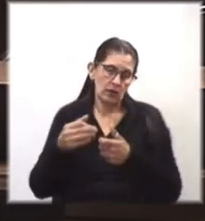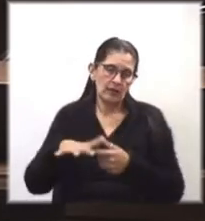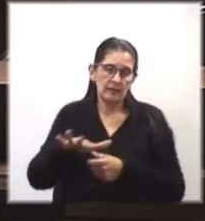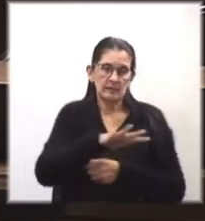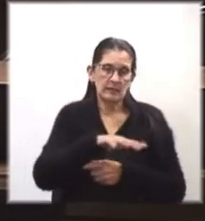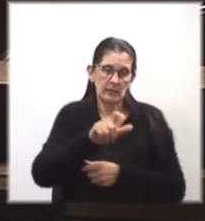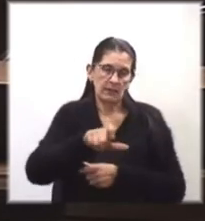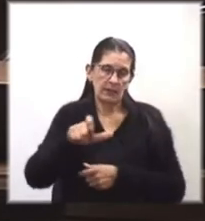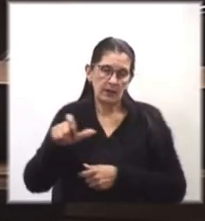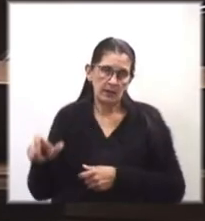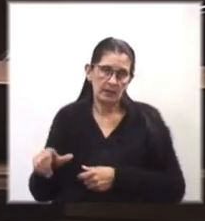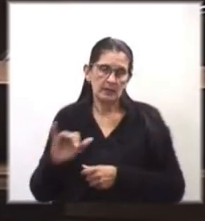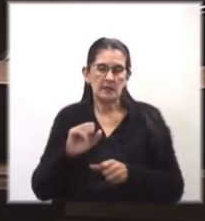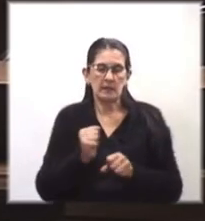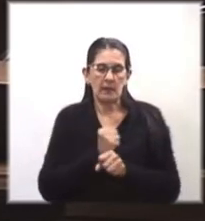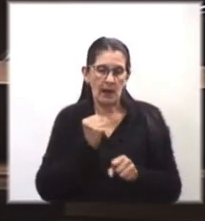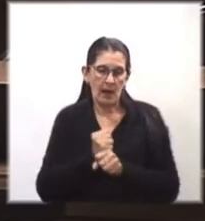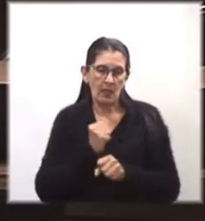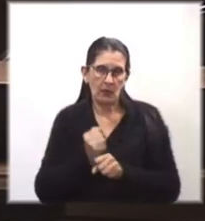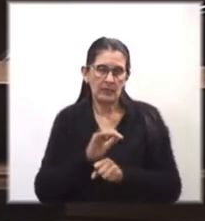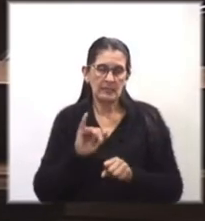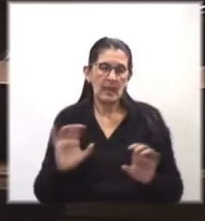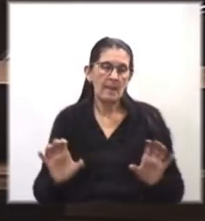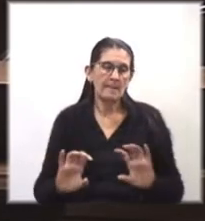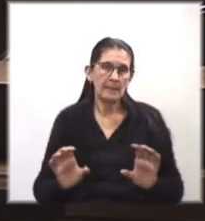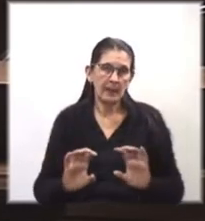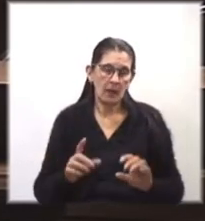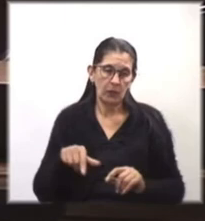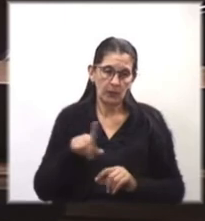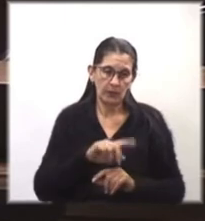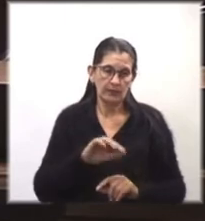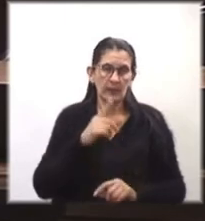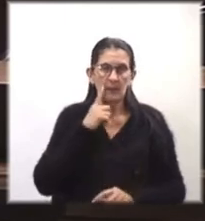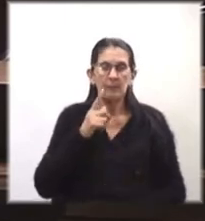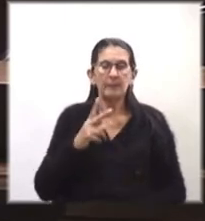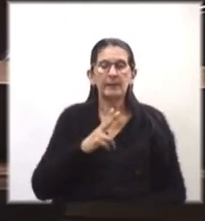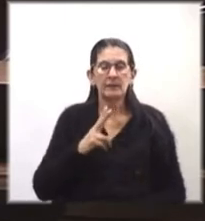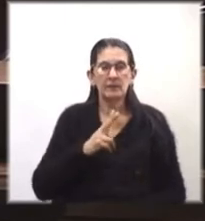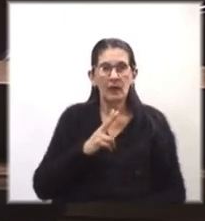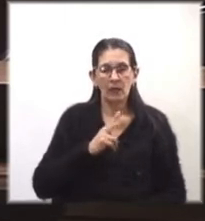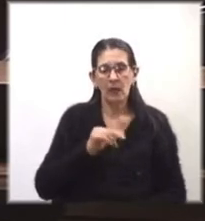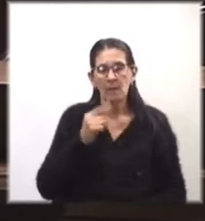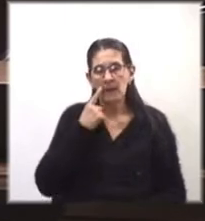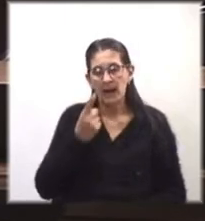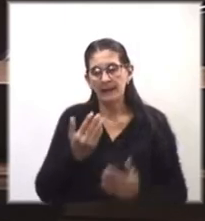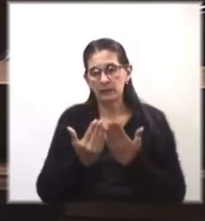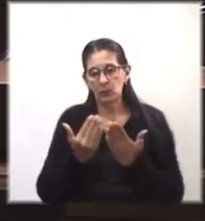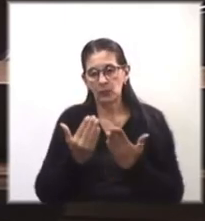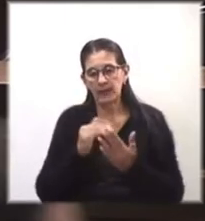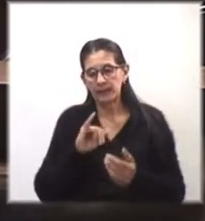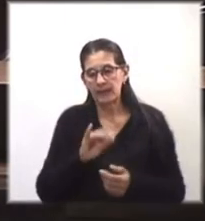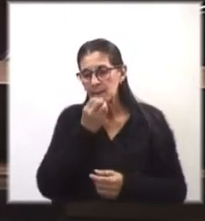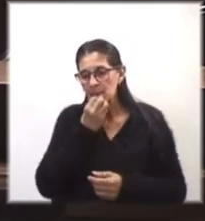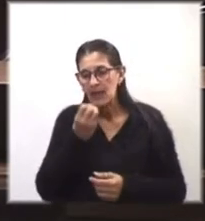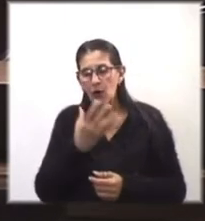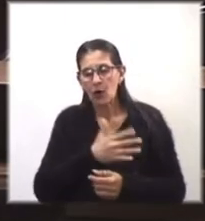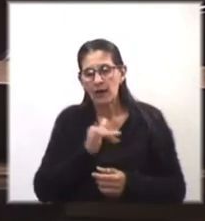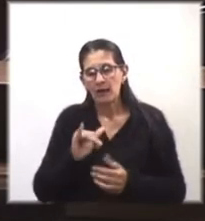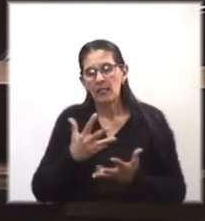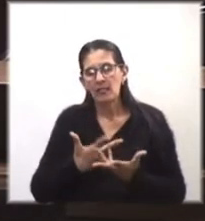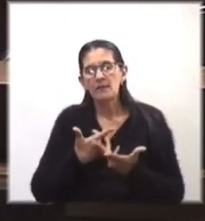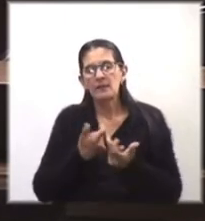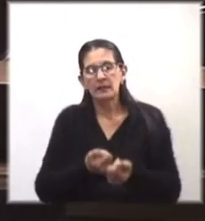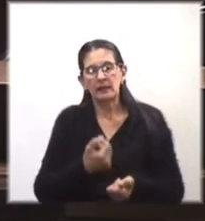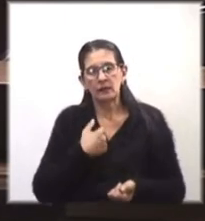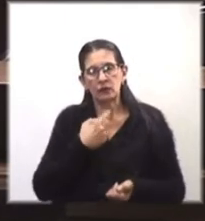trabajadores o empleadores pueden constituir en la actividad privada para promover, estudiar, mejorar y defender sus